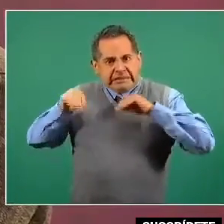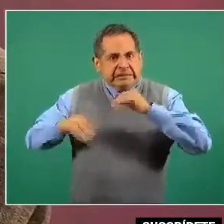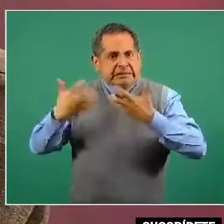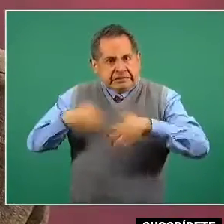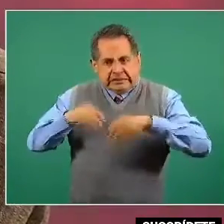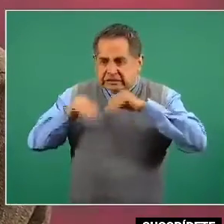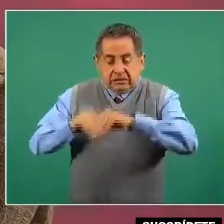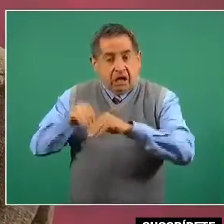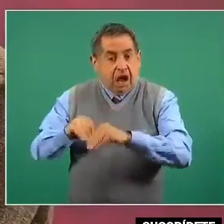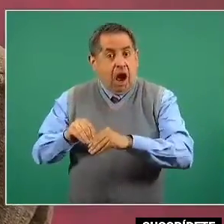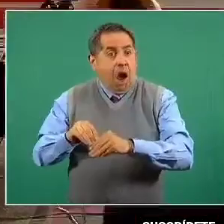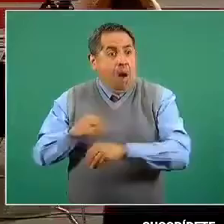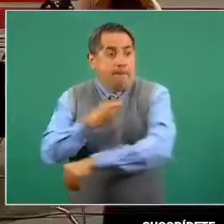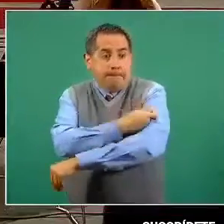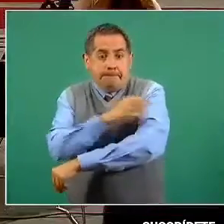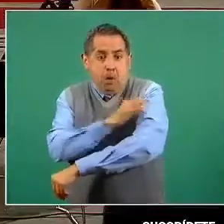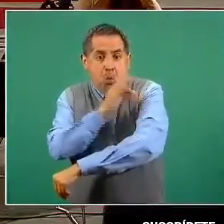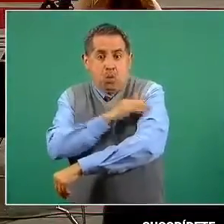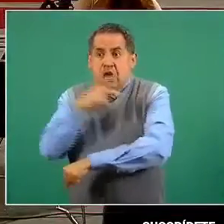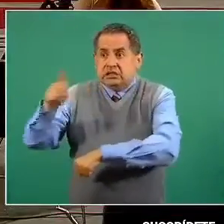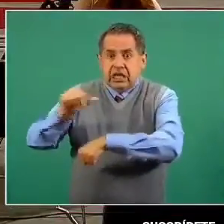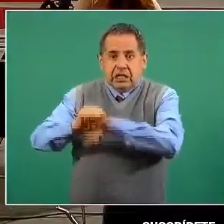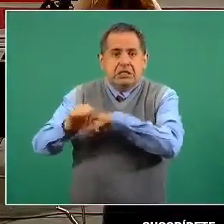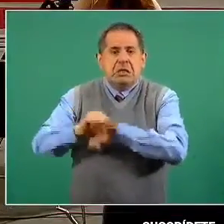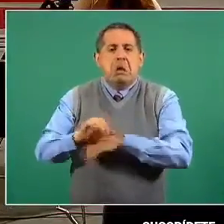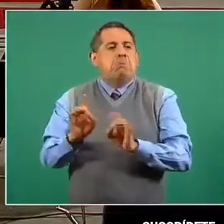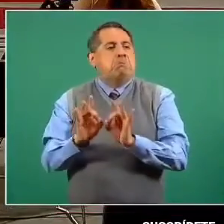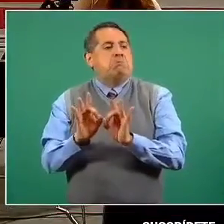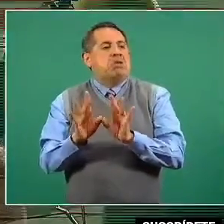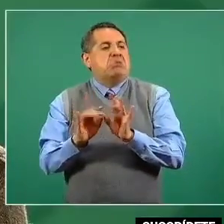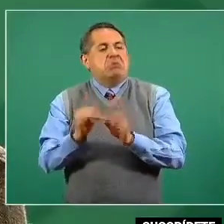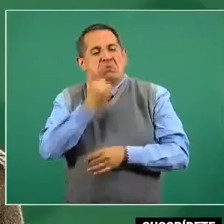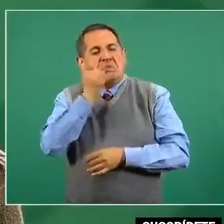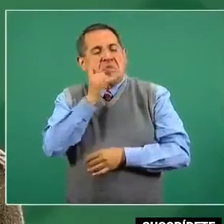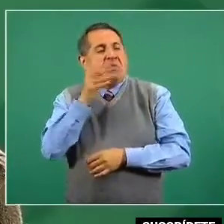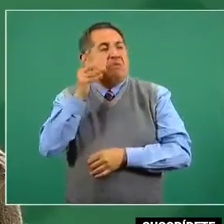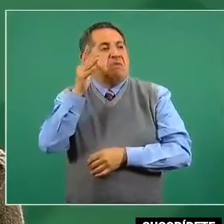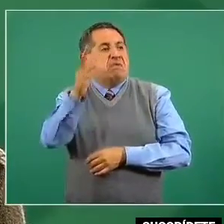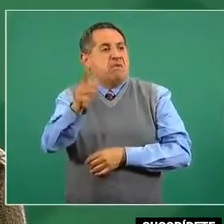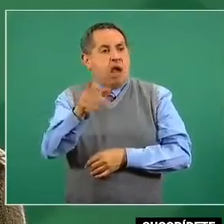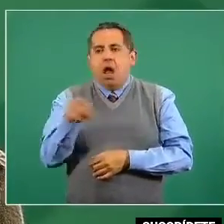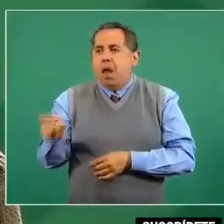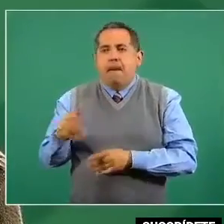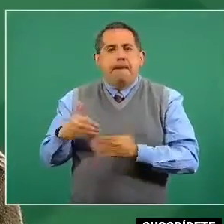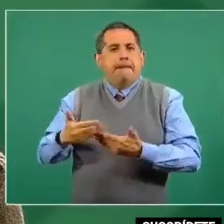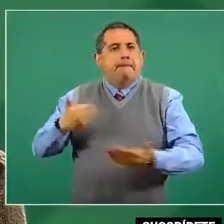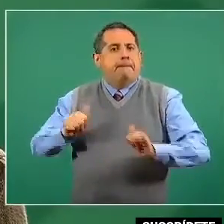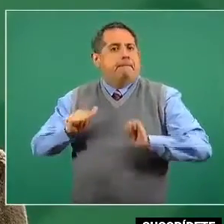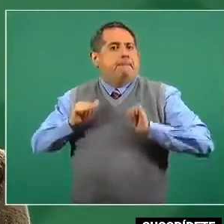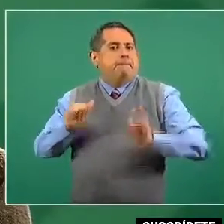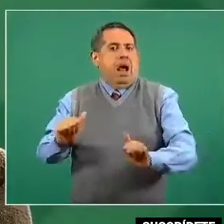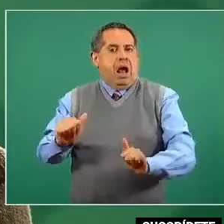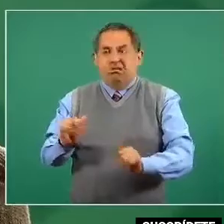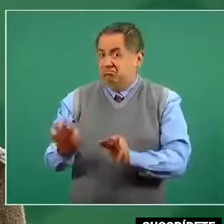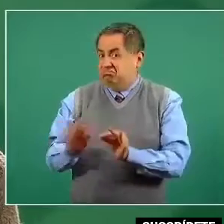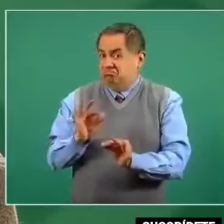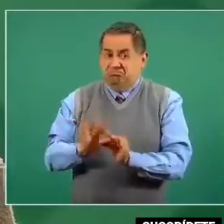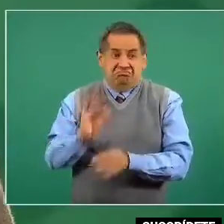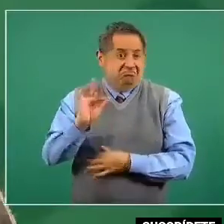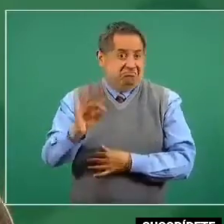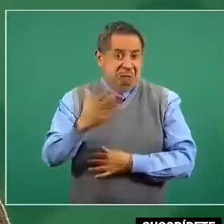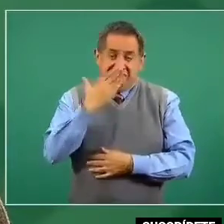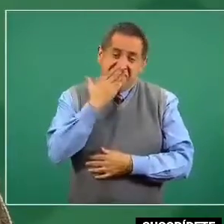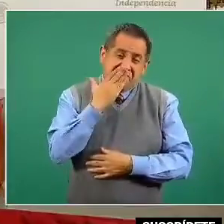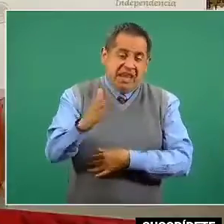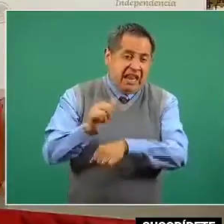como las vacunas, para estar preparados en responder ante una emergencia sanitaria de esta naturaleza. Lo han logrado con un